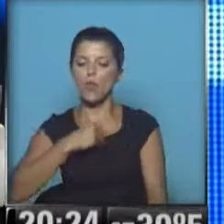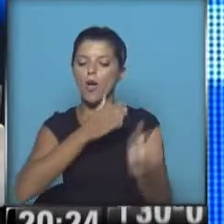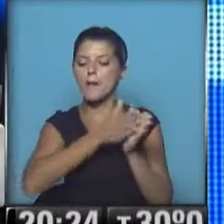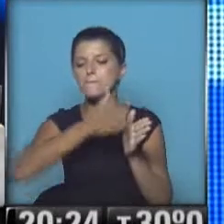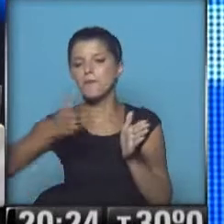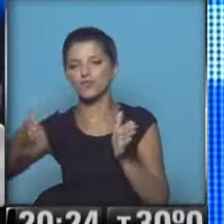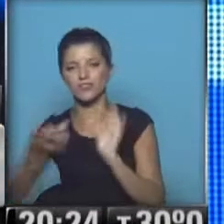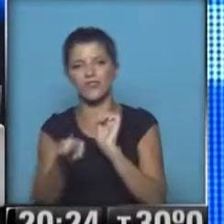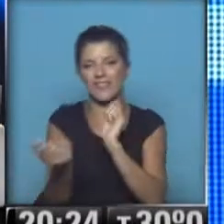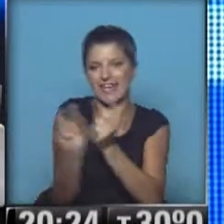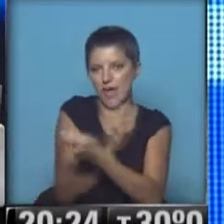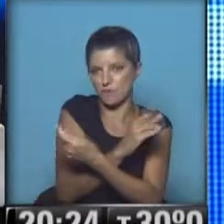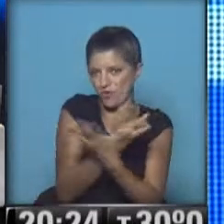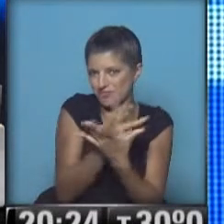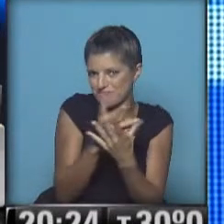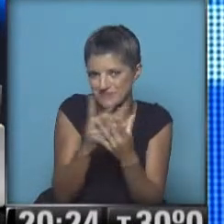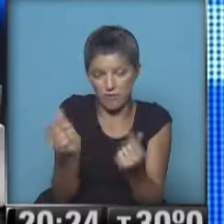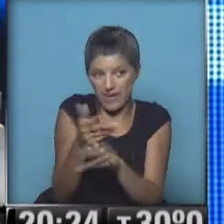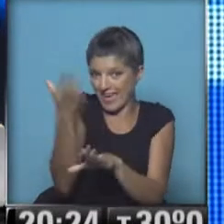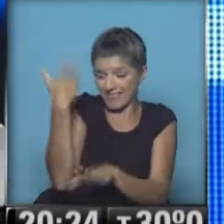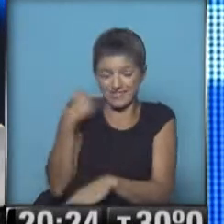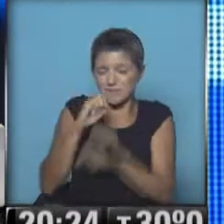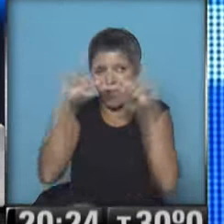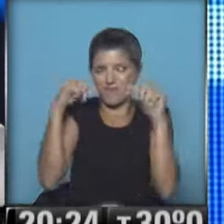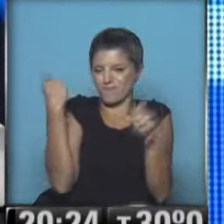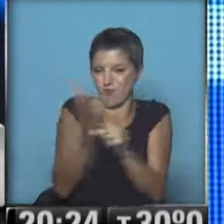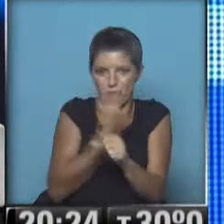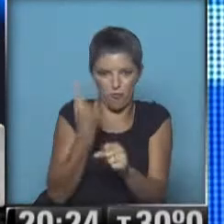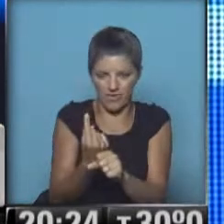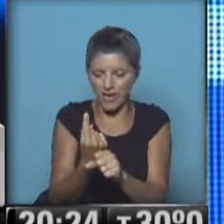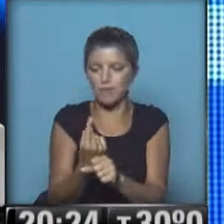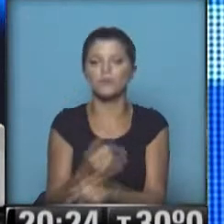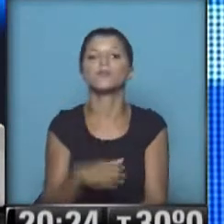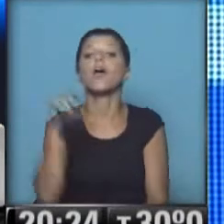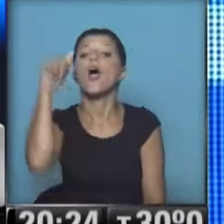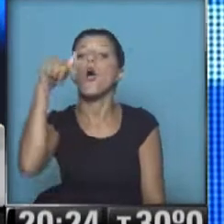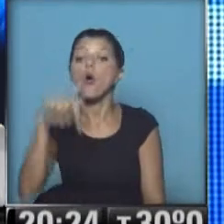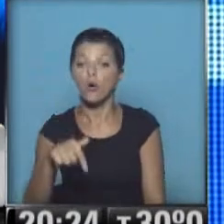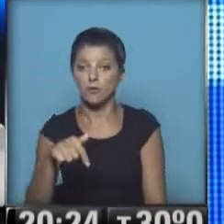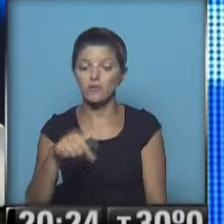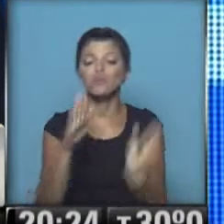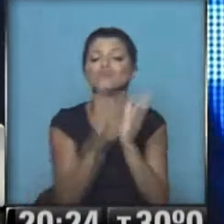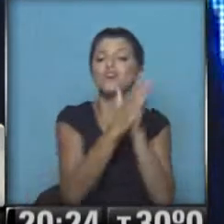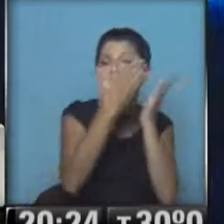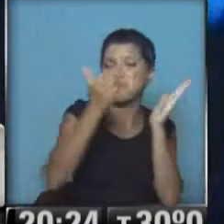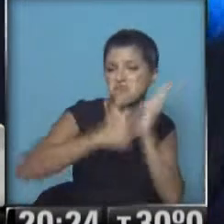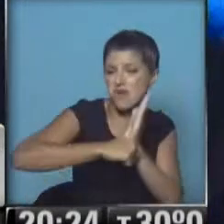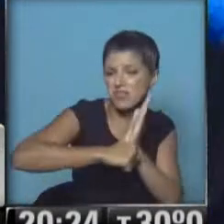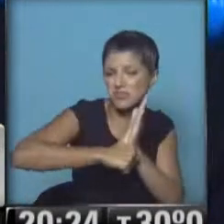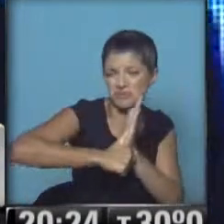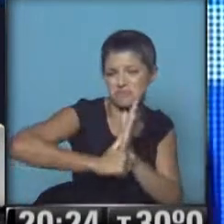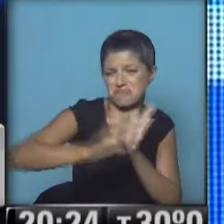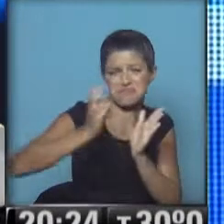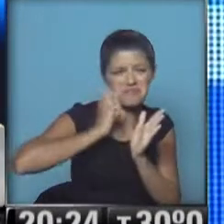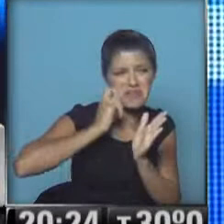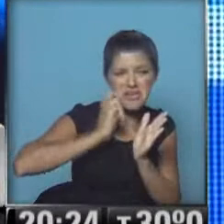de transformación impensado. Partimos de un documento viejo que